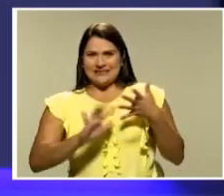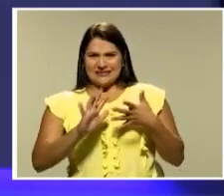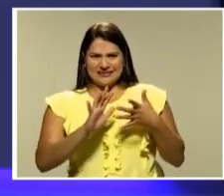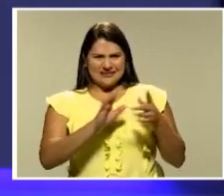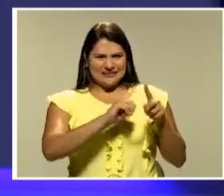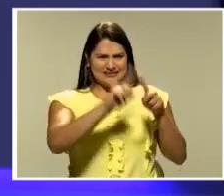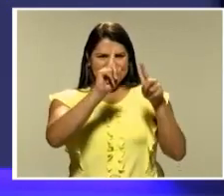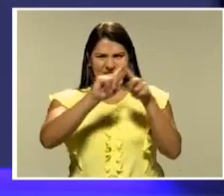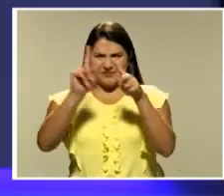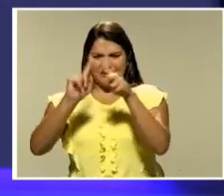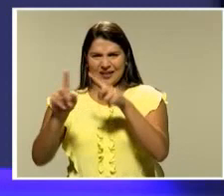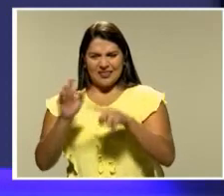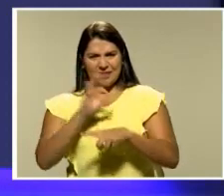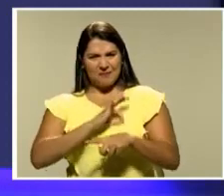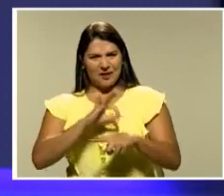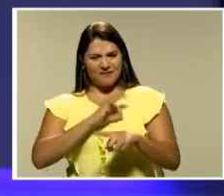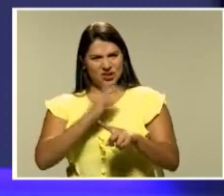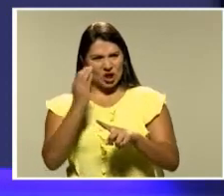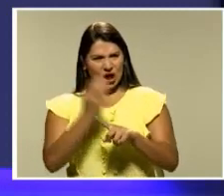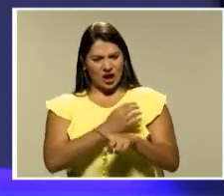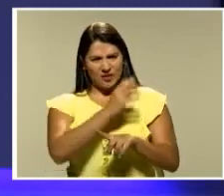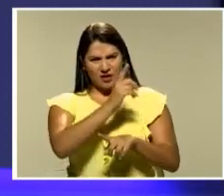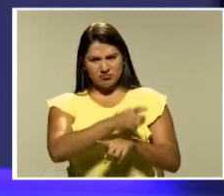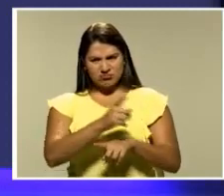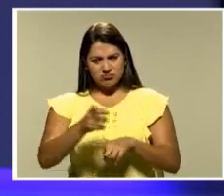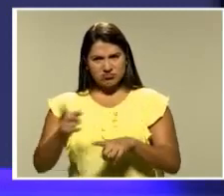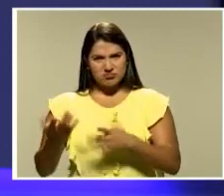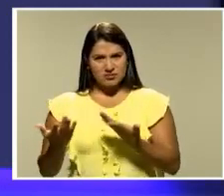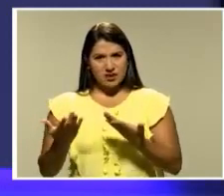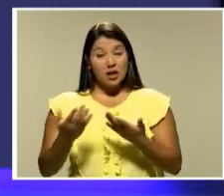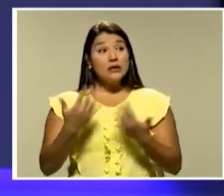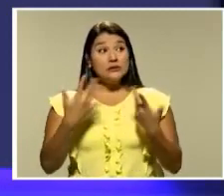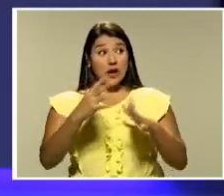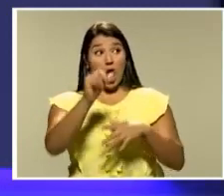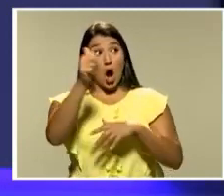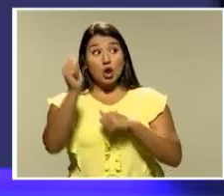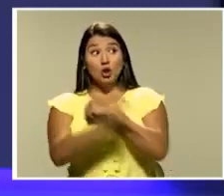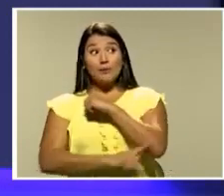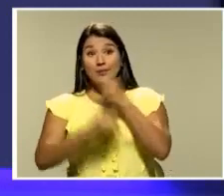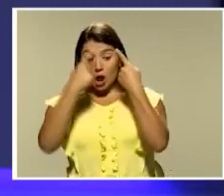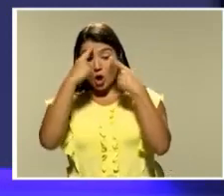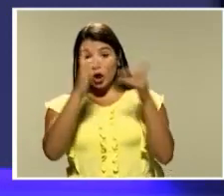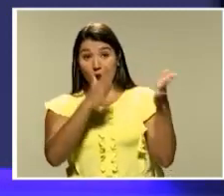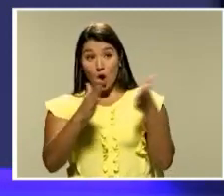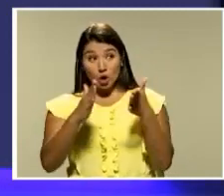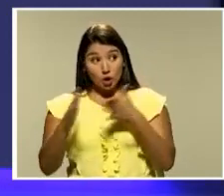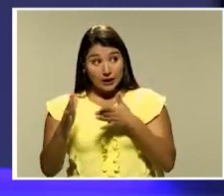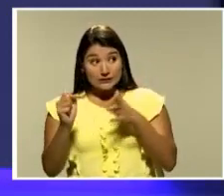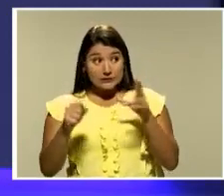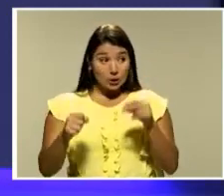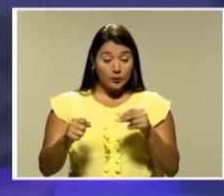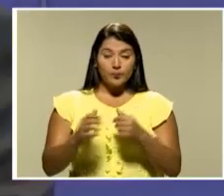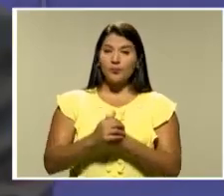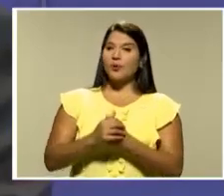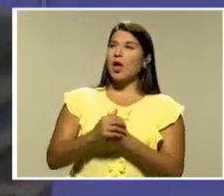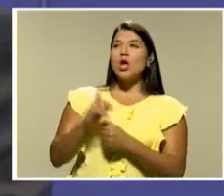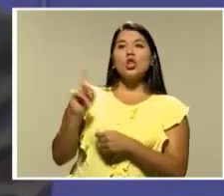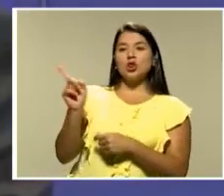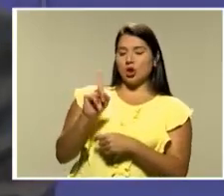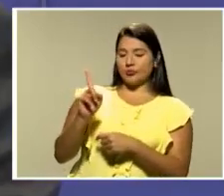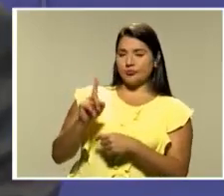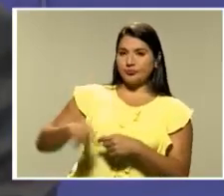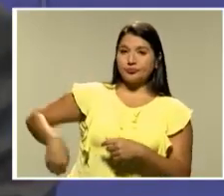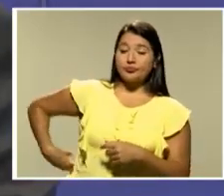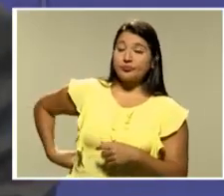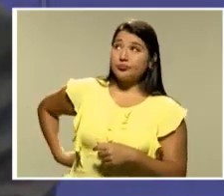beneficios diferentes? ¿Hay países en donde esto ya ocurrió y lograron solucionarlo? Típicamente no.